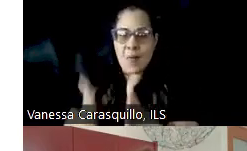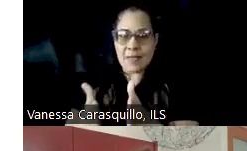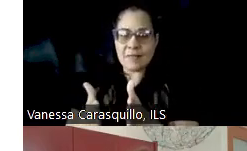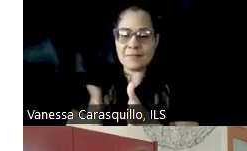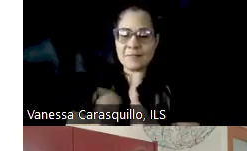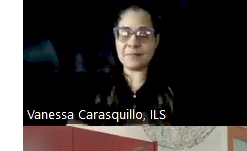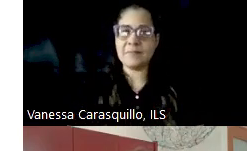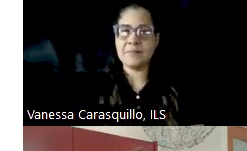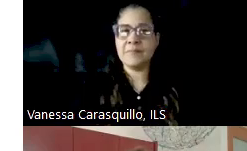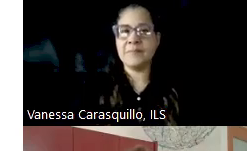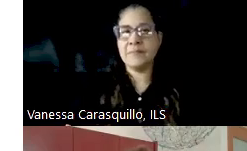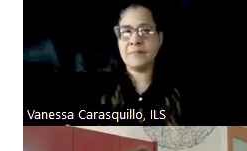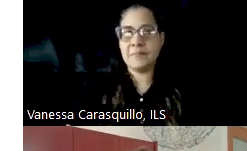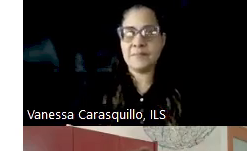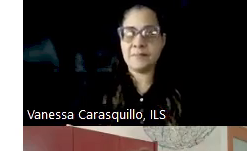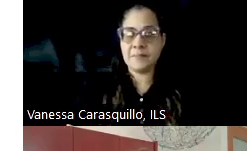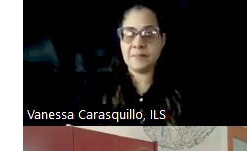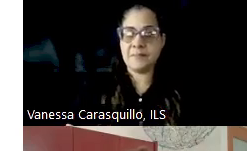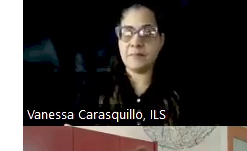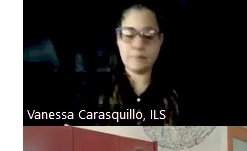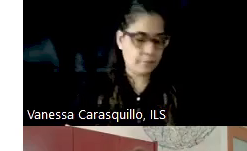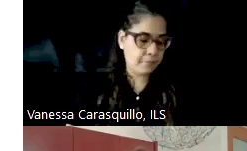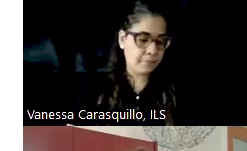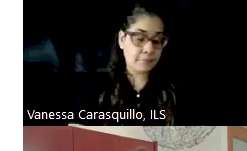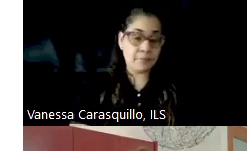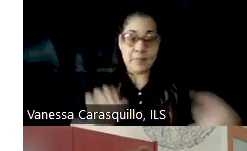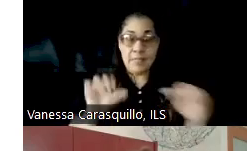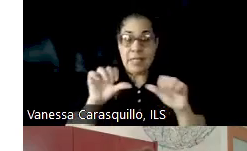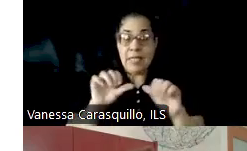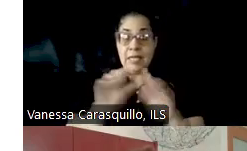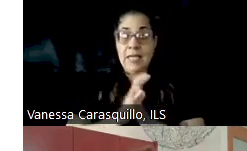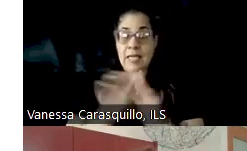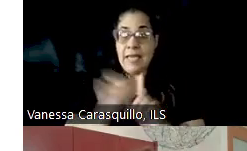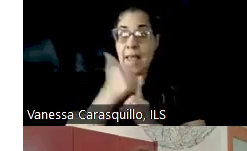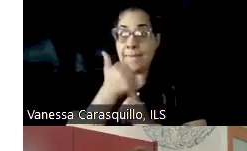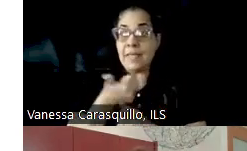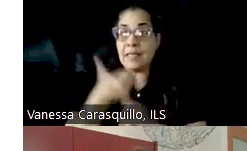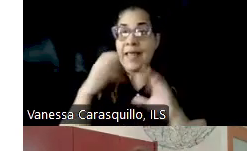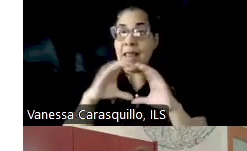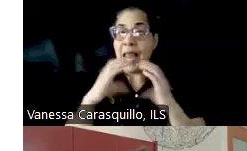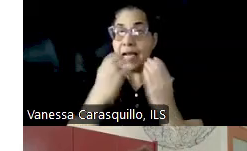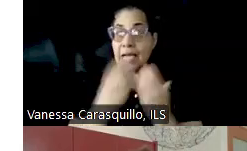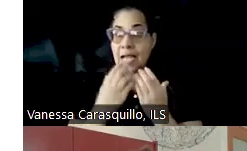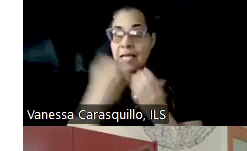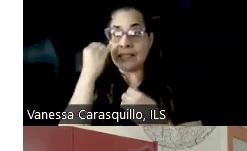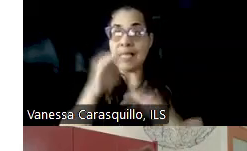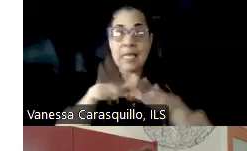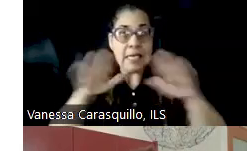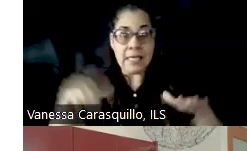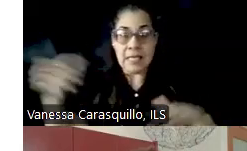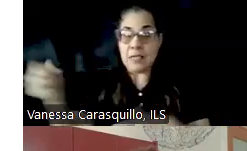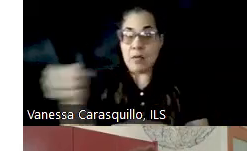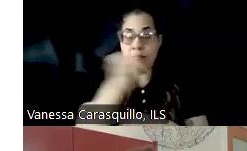Dicho esto, en el ambiente de clase, niños que están por un acomodo razonable por alguna